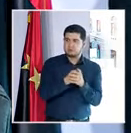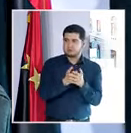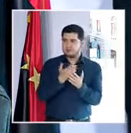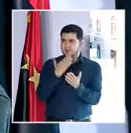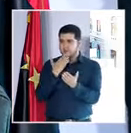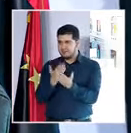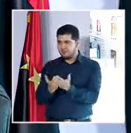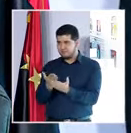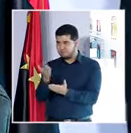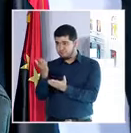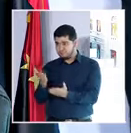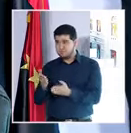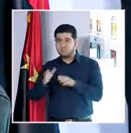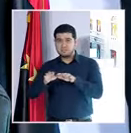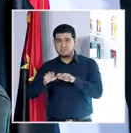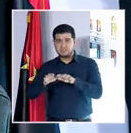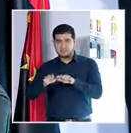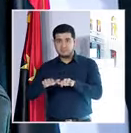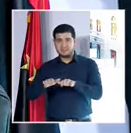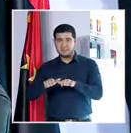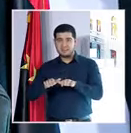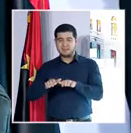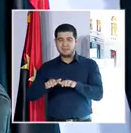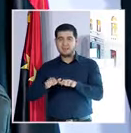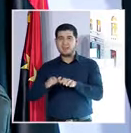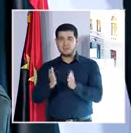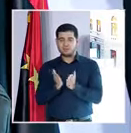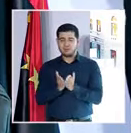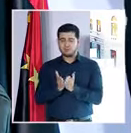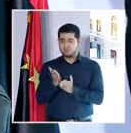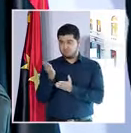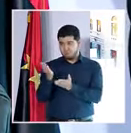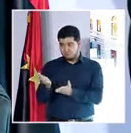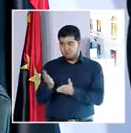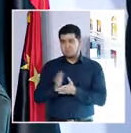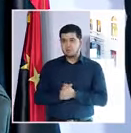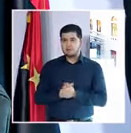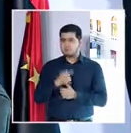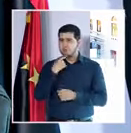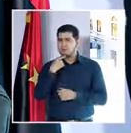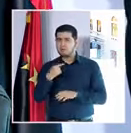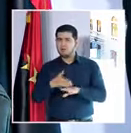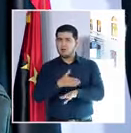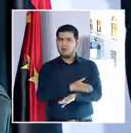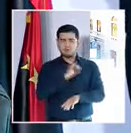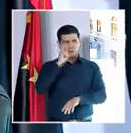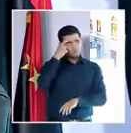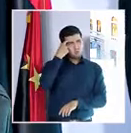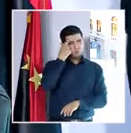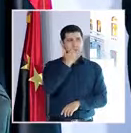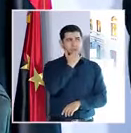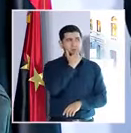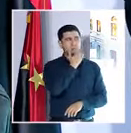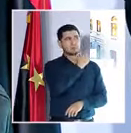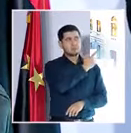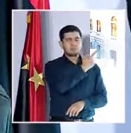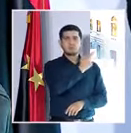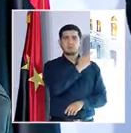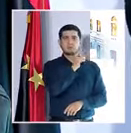ministerio, se lo dijimos al anterior gobierno, a la comisión del servicio civil,